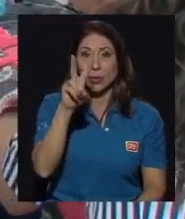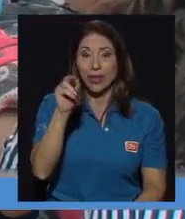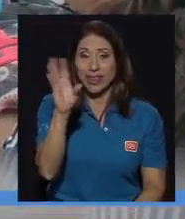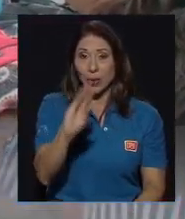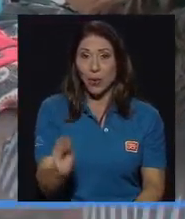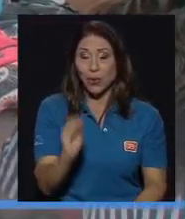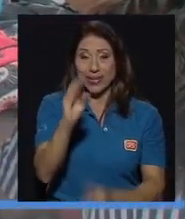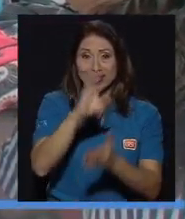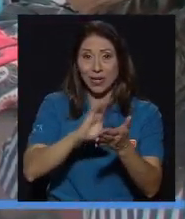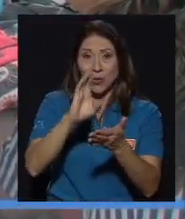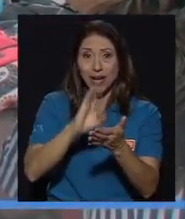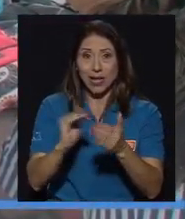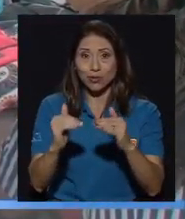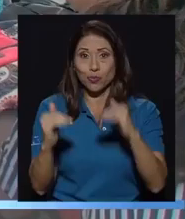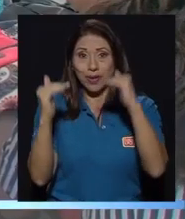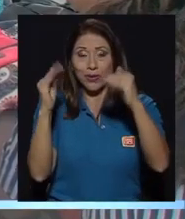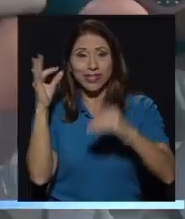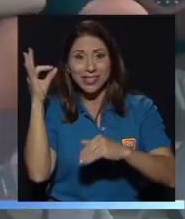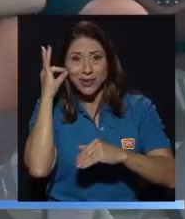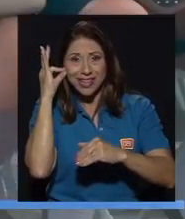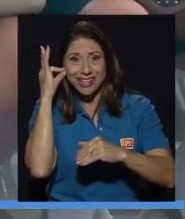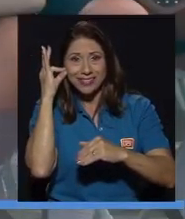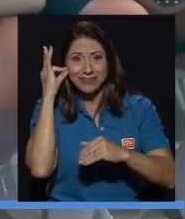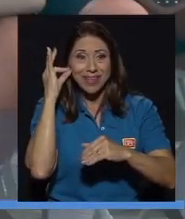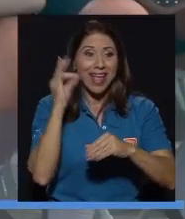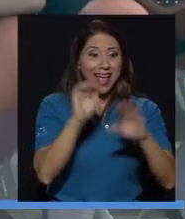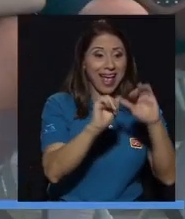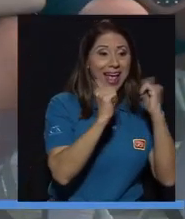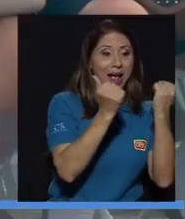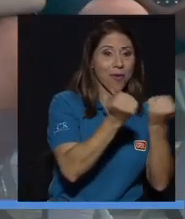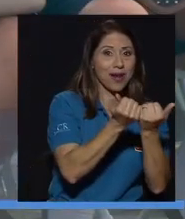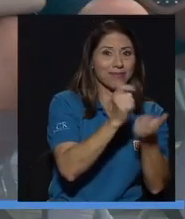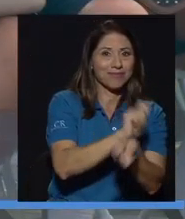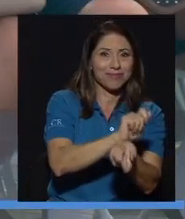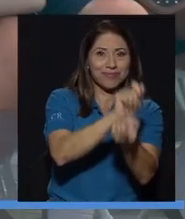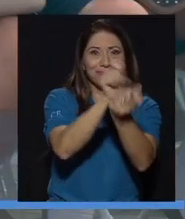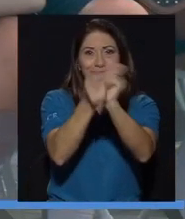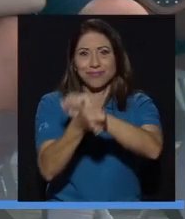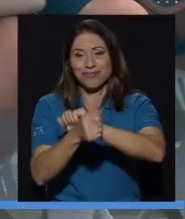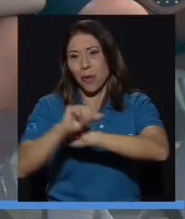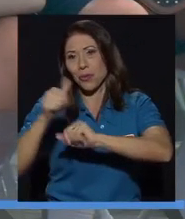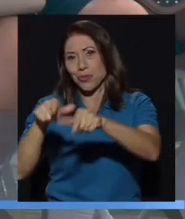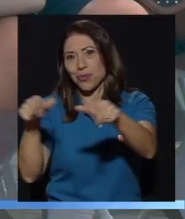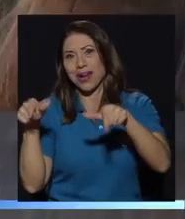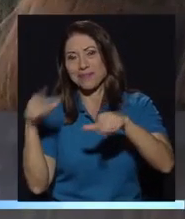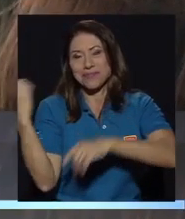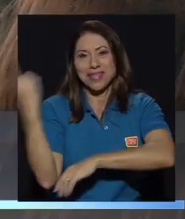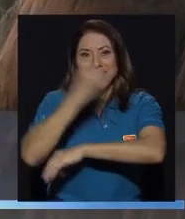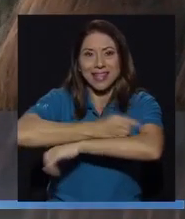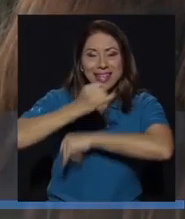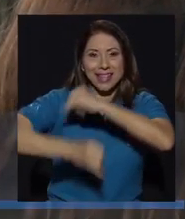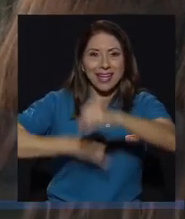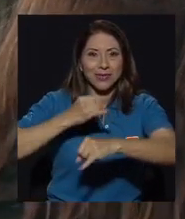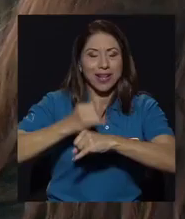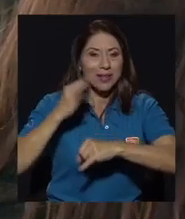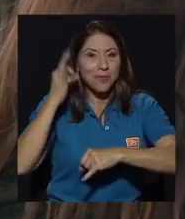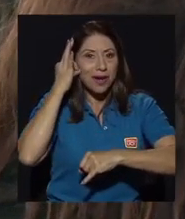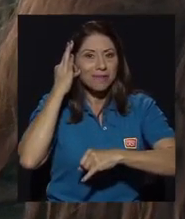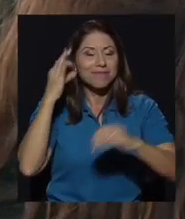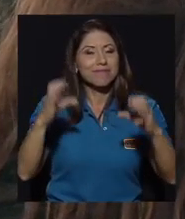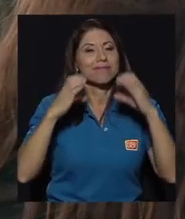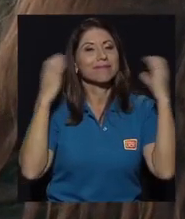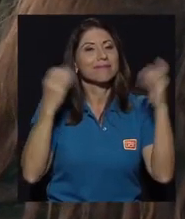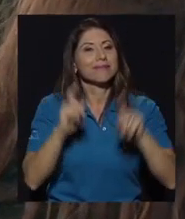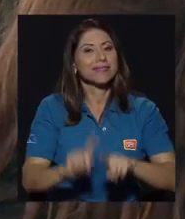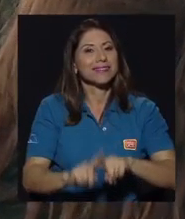120 jóvenes del Colegio Superior de Señoritas cambiaron el salón de clases en el Día Internacional de la Mujer para conmemorarlo de una